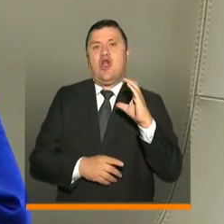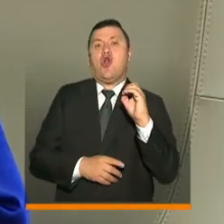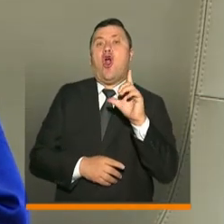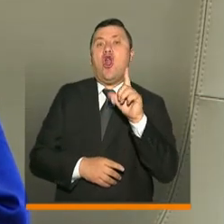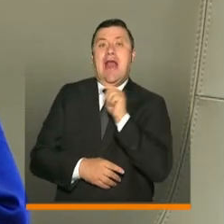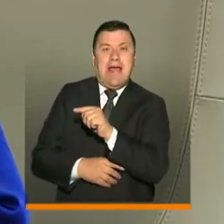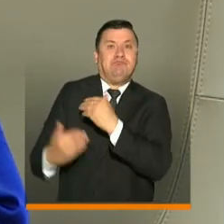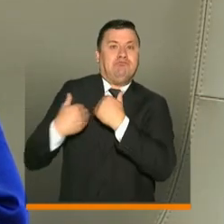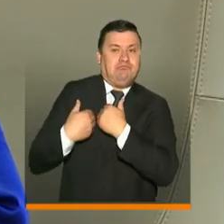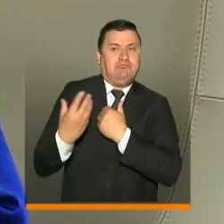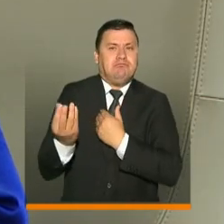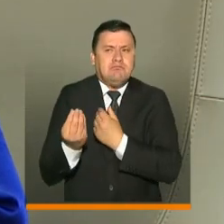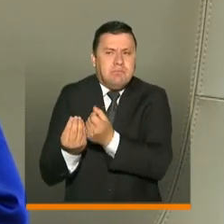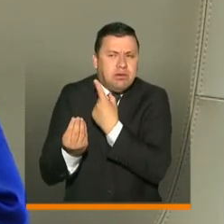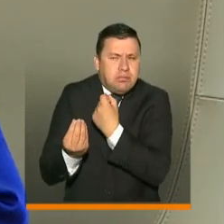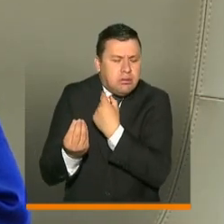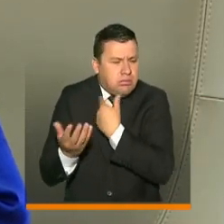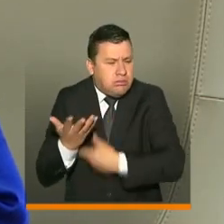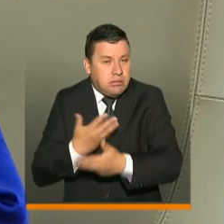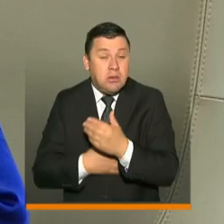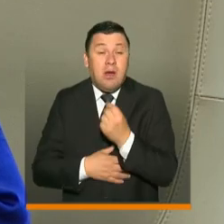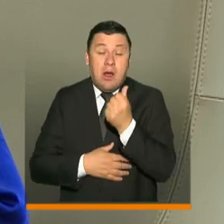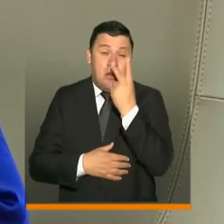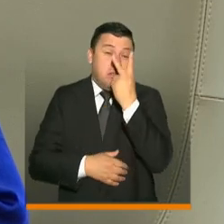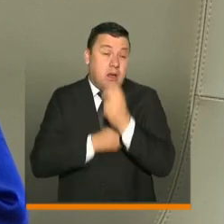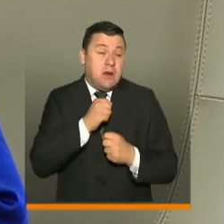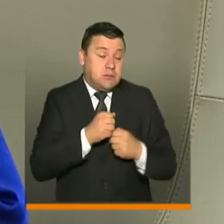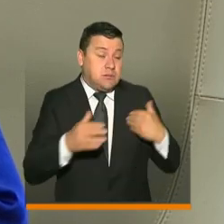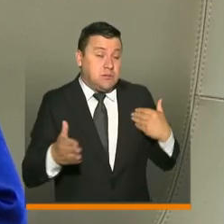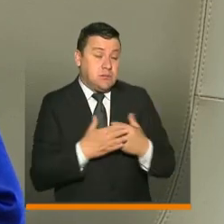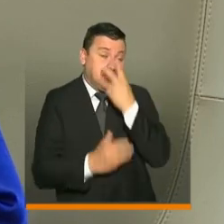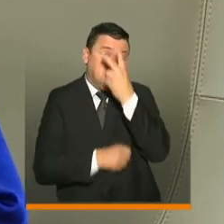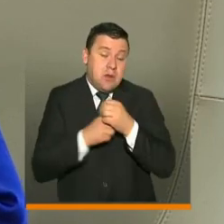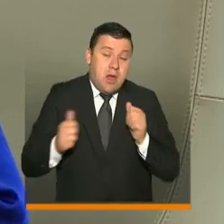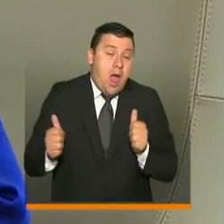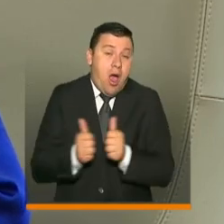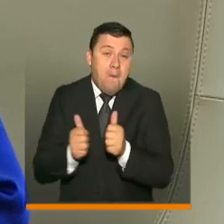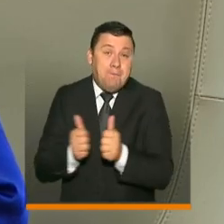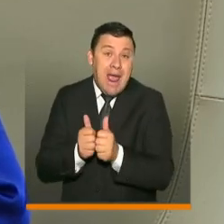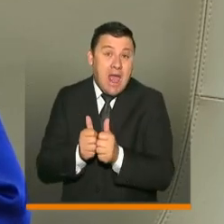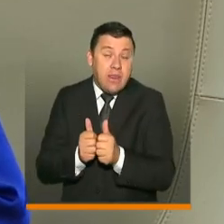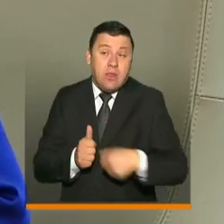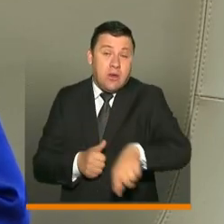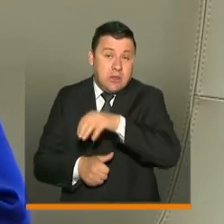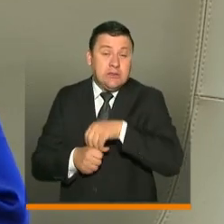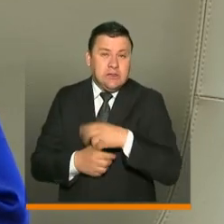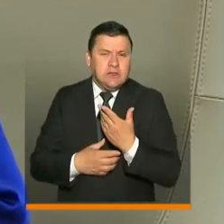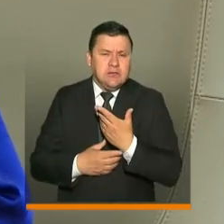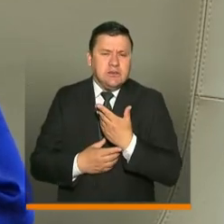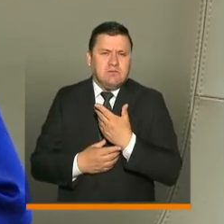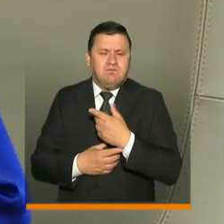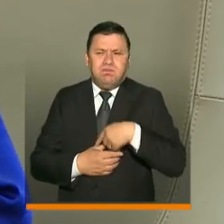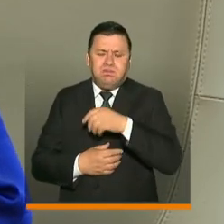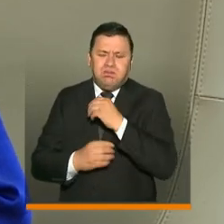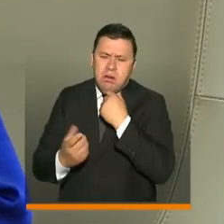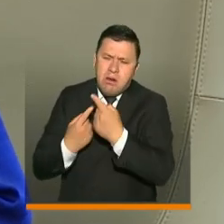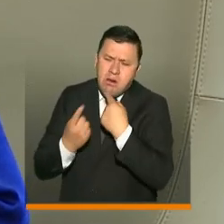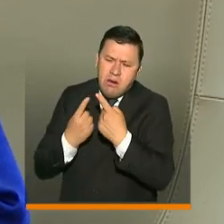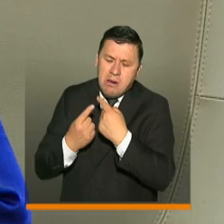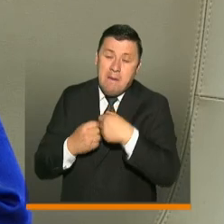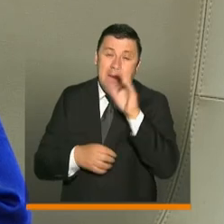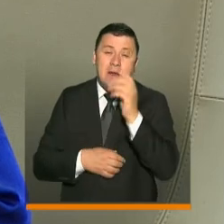muy importante señalar que en estos casi 2 años, presidente, que llevamos acompañándolo a usted en la cartera educativa, han sido más